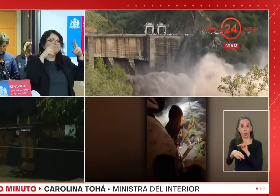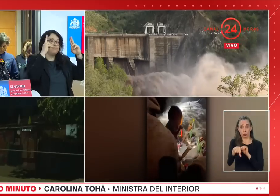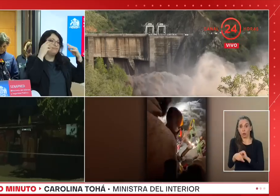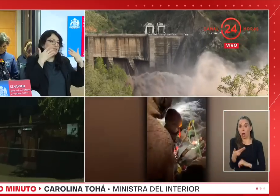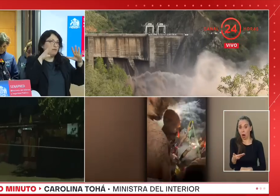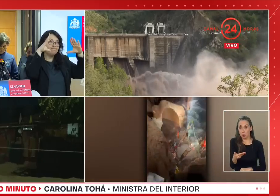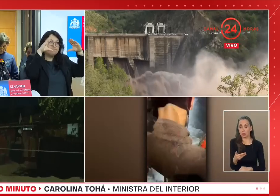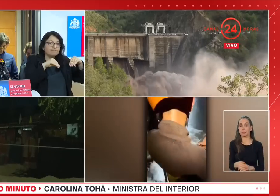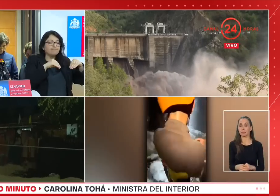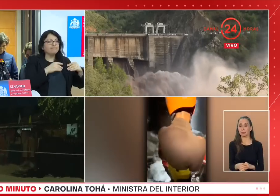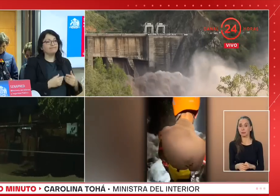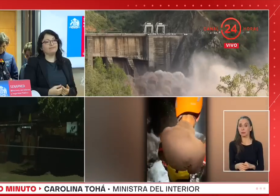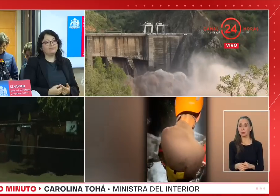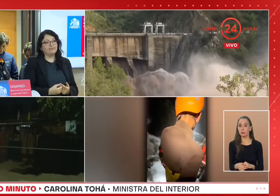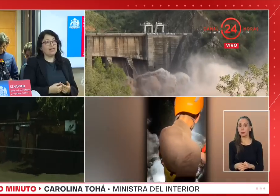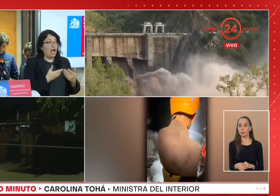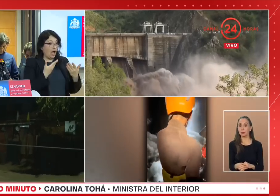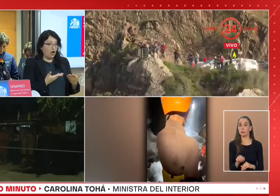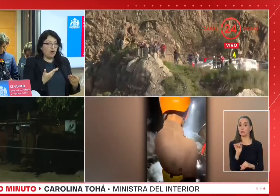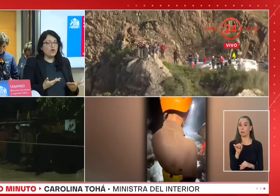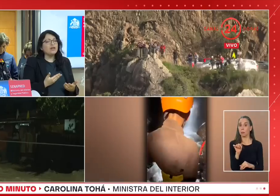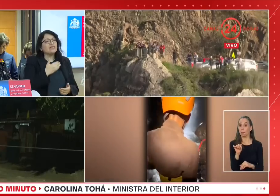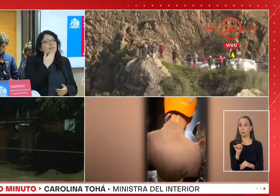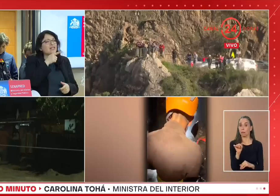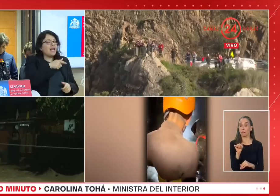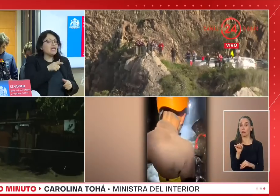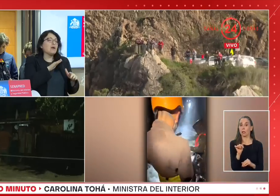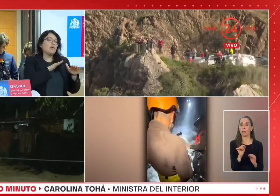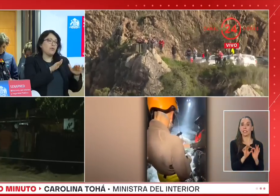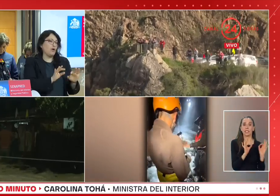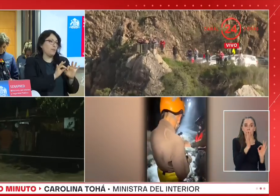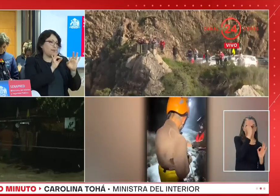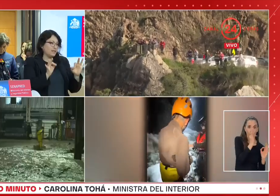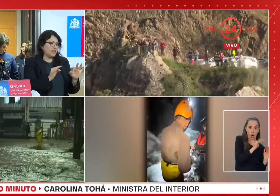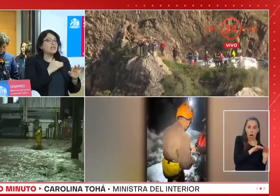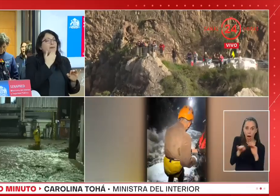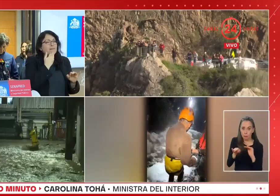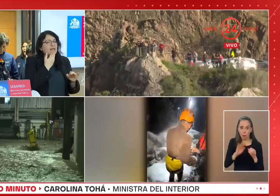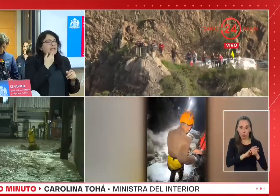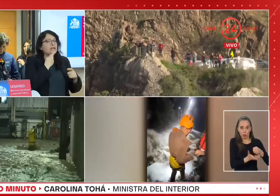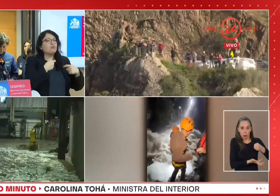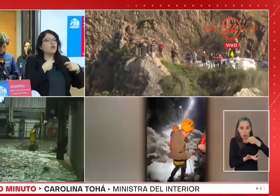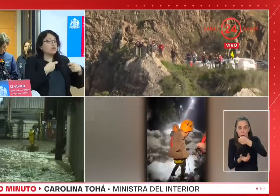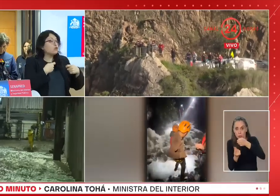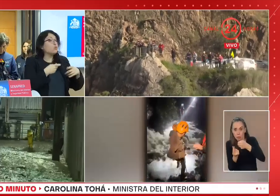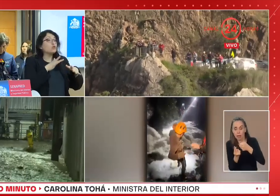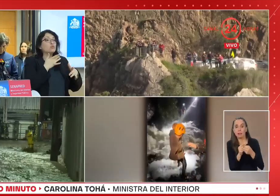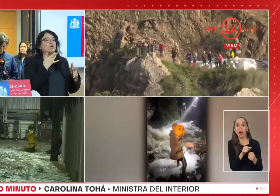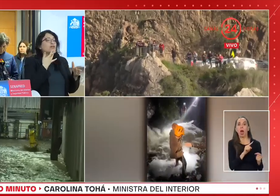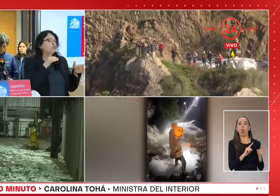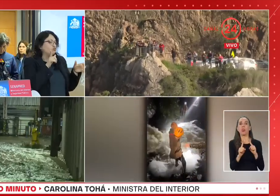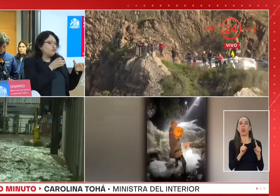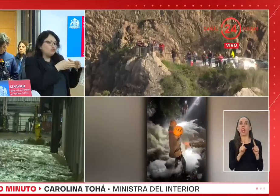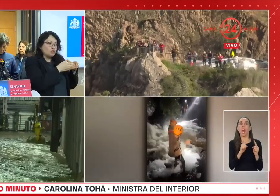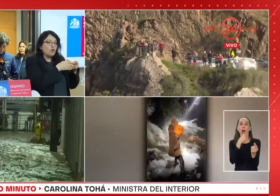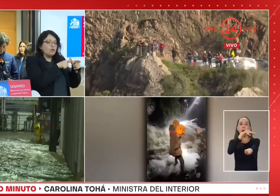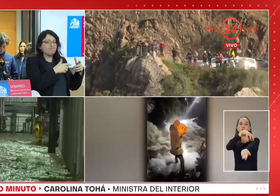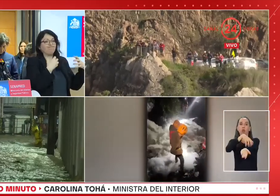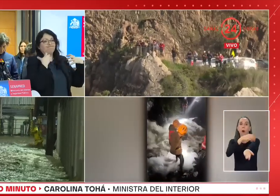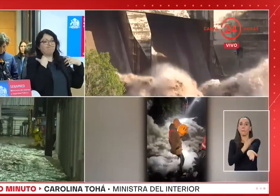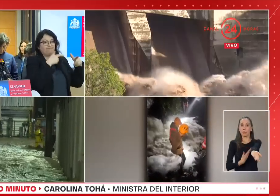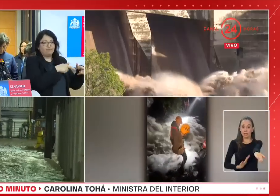desarrollo y ahí se han generado apoyos especiales en movilizado recursos a través de la delegación Para apoyar